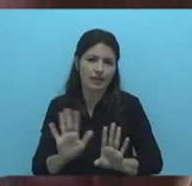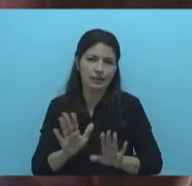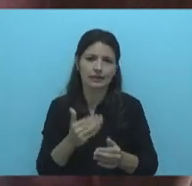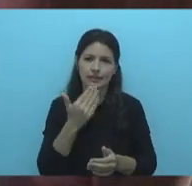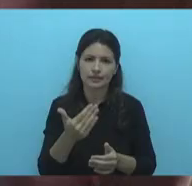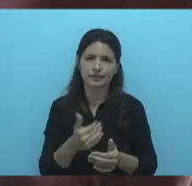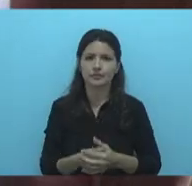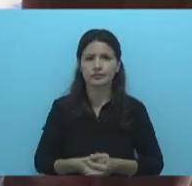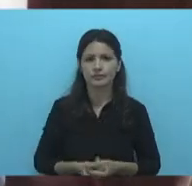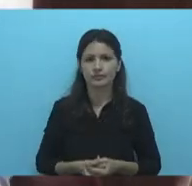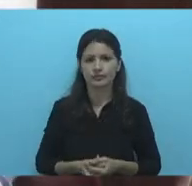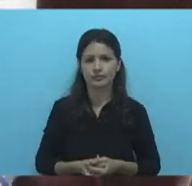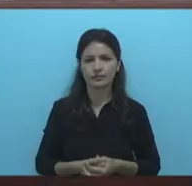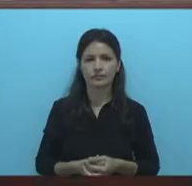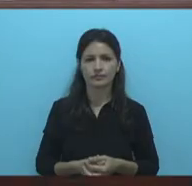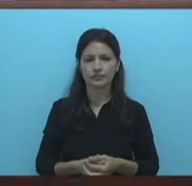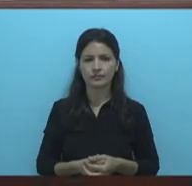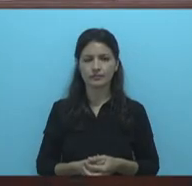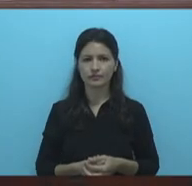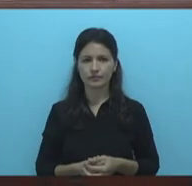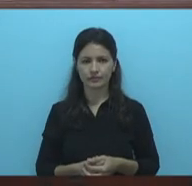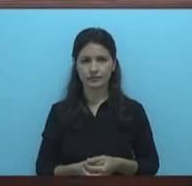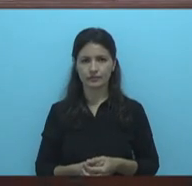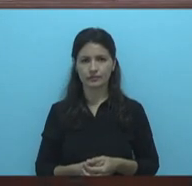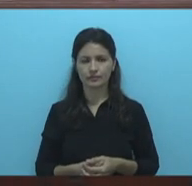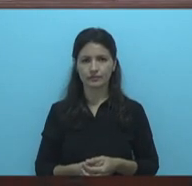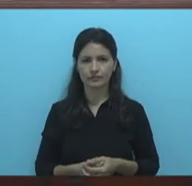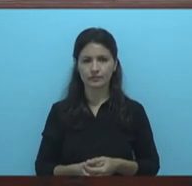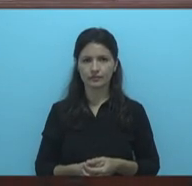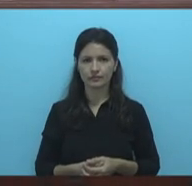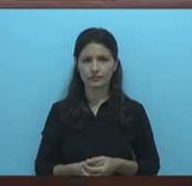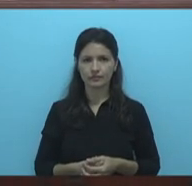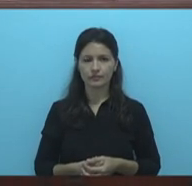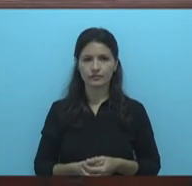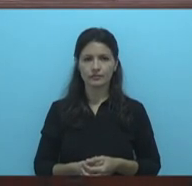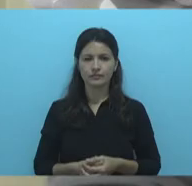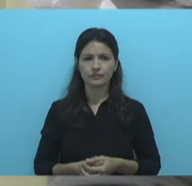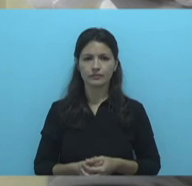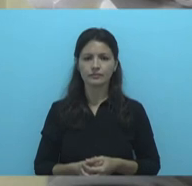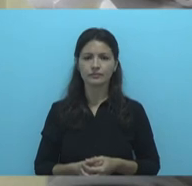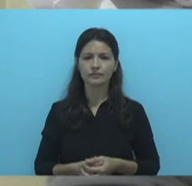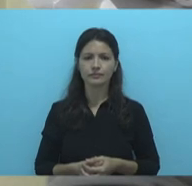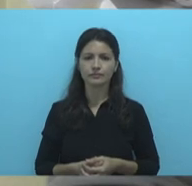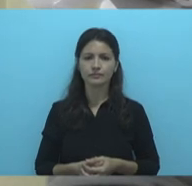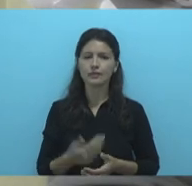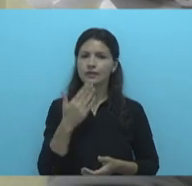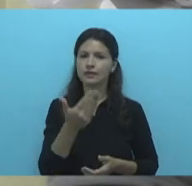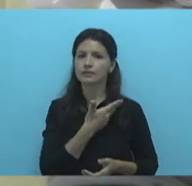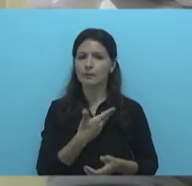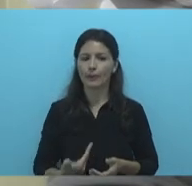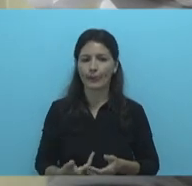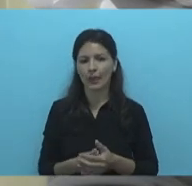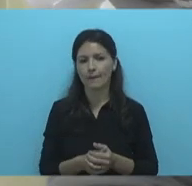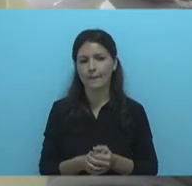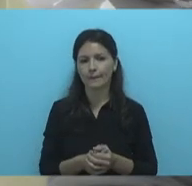señor presidente. Gracias, diputado. Diputado Argañarás, tiene la palabra. Muchas gracias, señor presidente, para